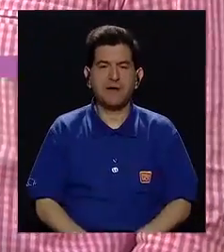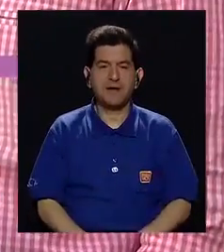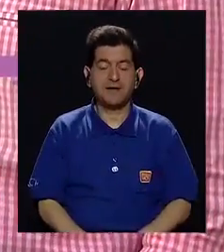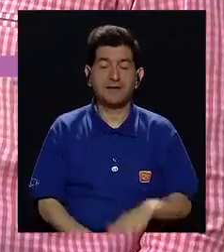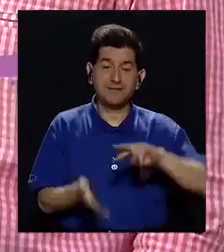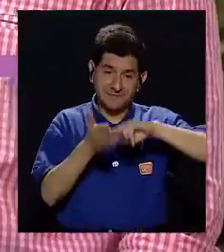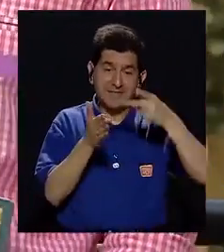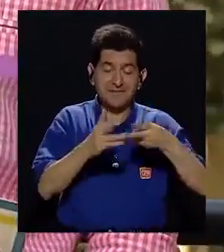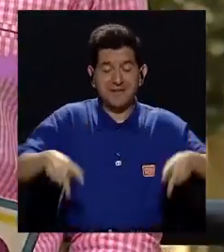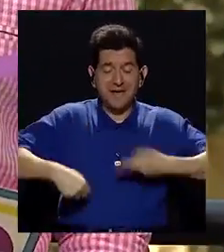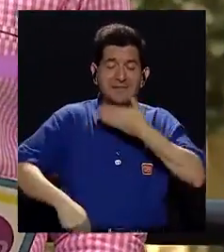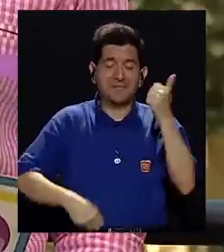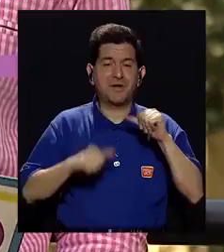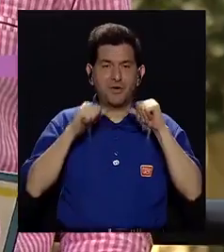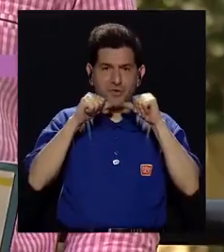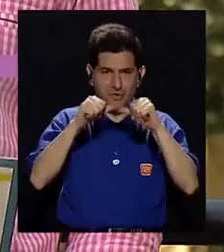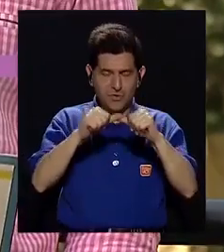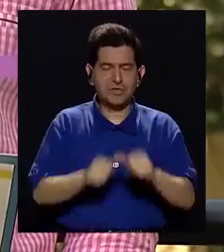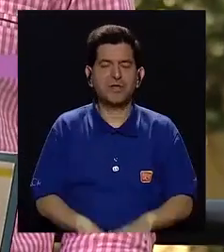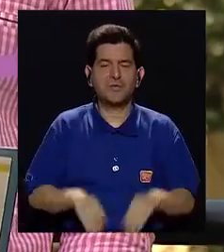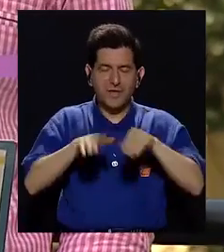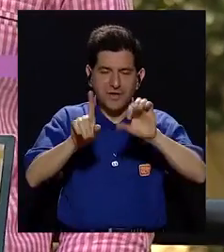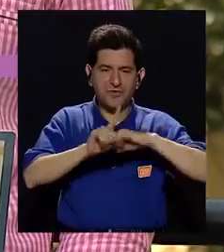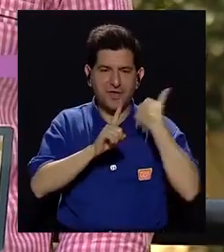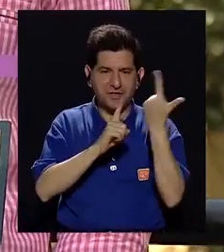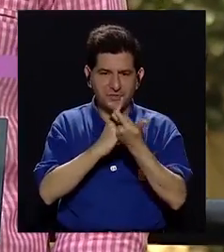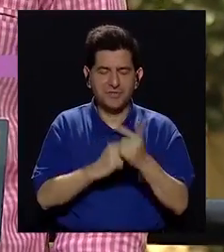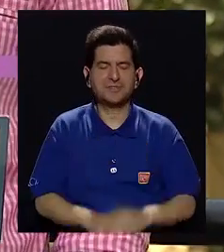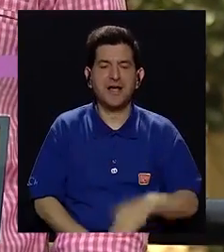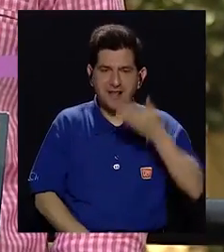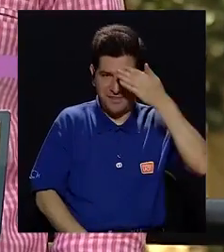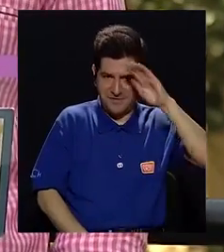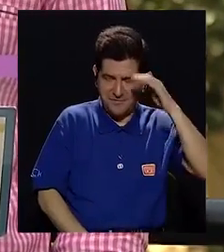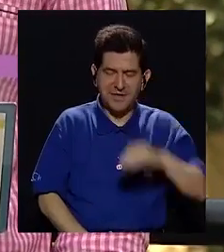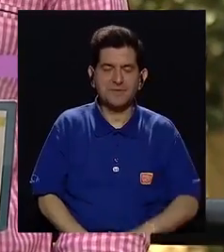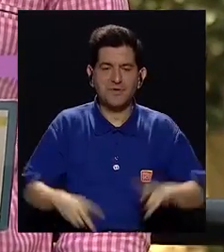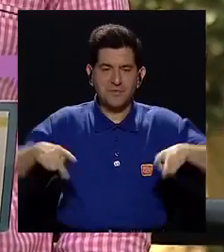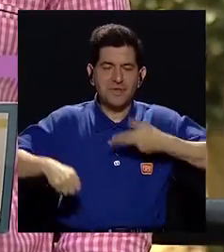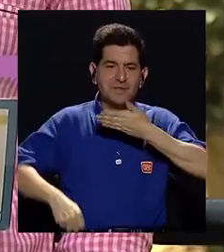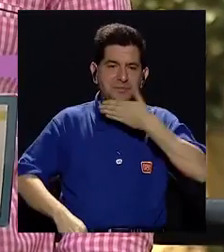En resumen, vivir mejor. Puedes seguirnos en nuestras redes sociales